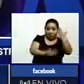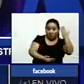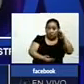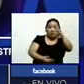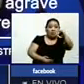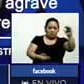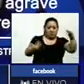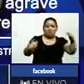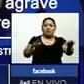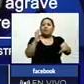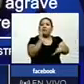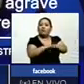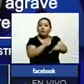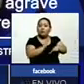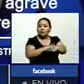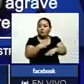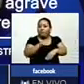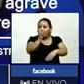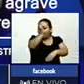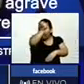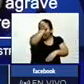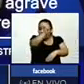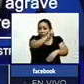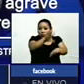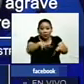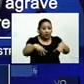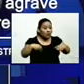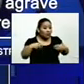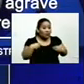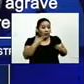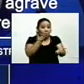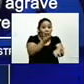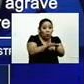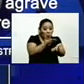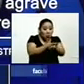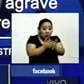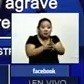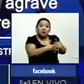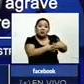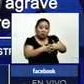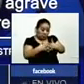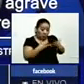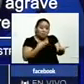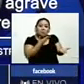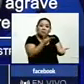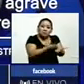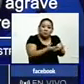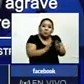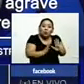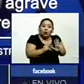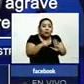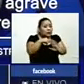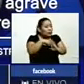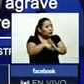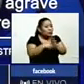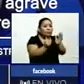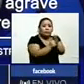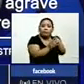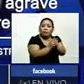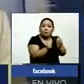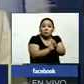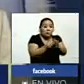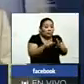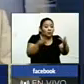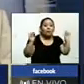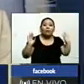ha comunicado. Sería un grave error que no aceptara esta propuesta generosa de Estados Unidos, porque conforme se agrave la situación,